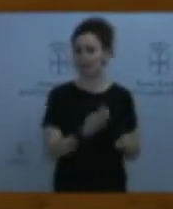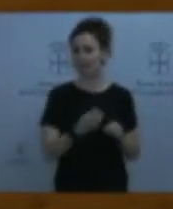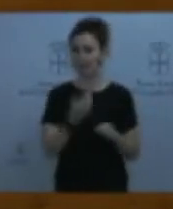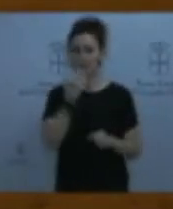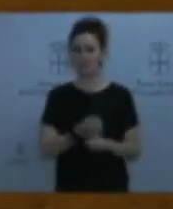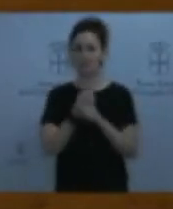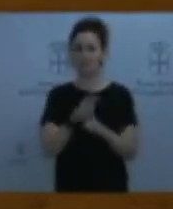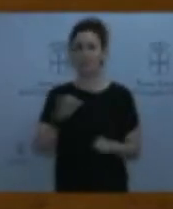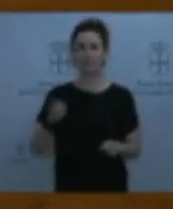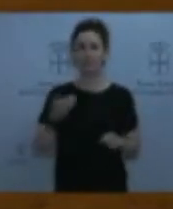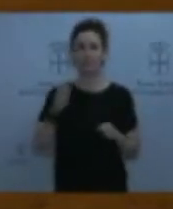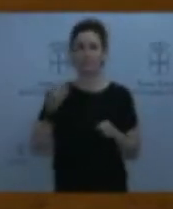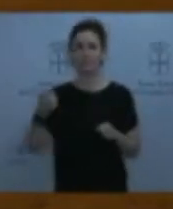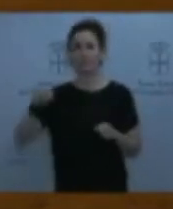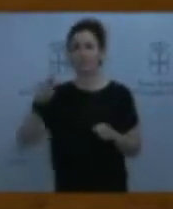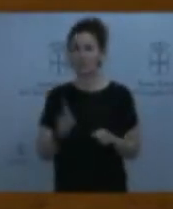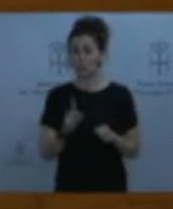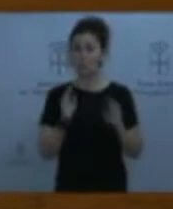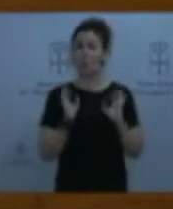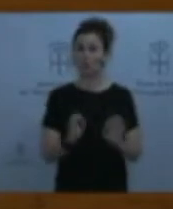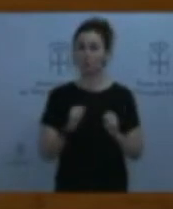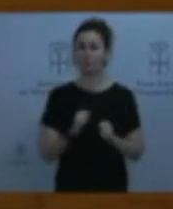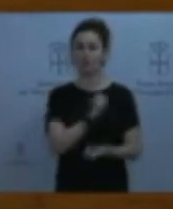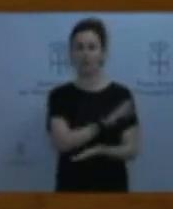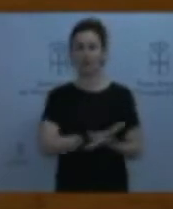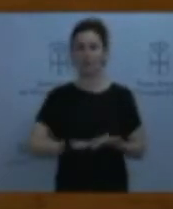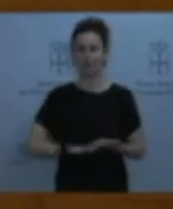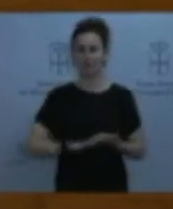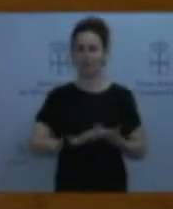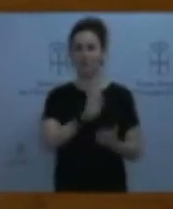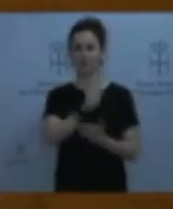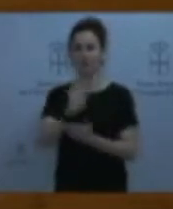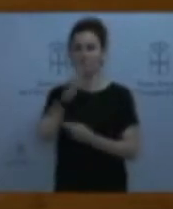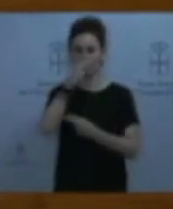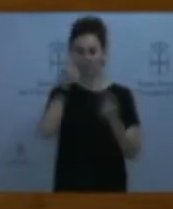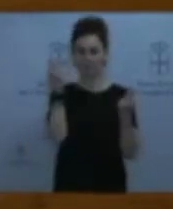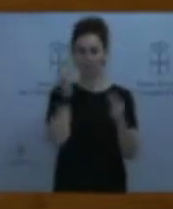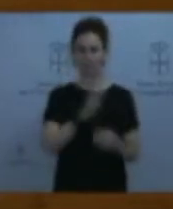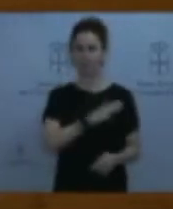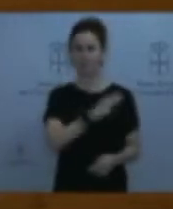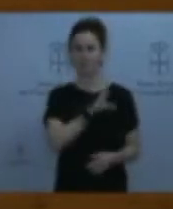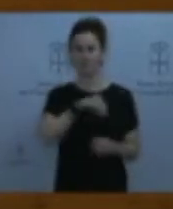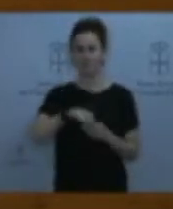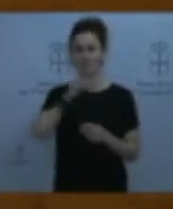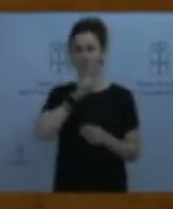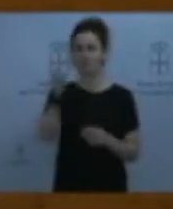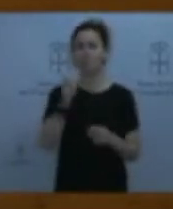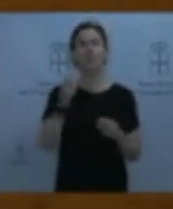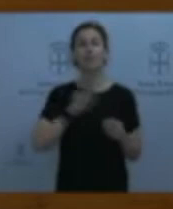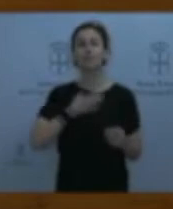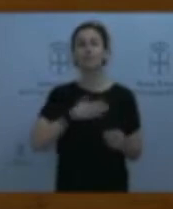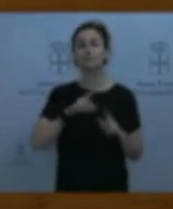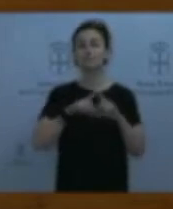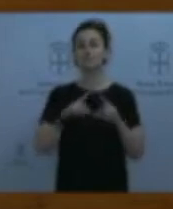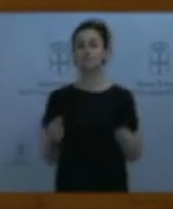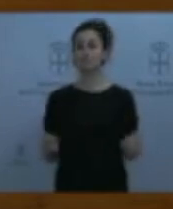Liberbank es precisamente garantizando que los representantes públicos en el patronato de la Fundación representen los intereses de Asturias. Y ahí es